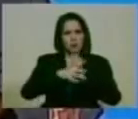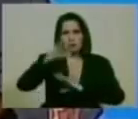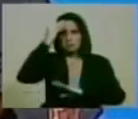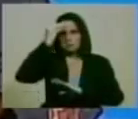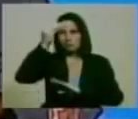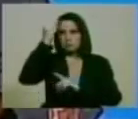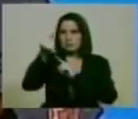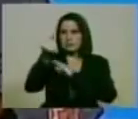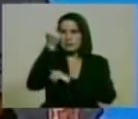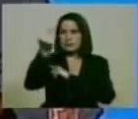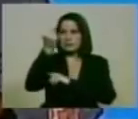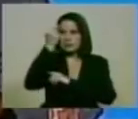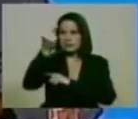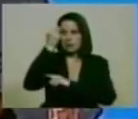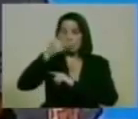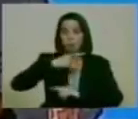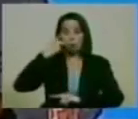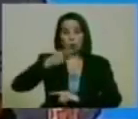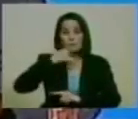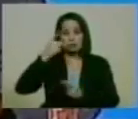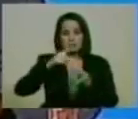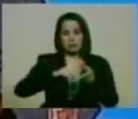programáticos, políticos,